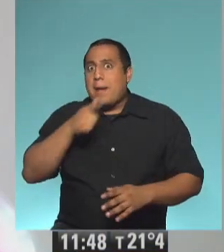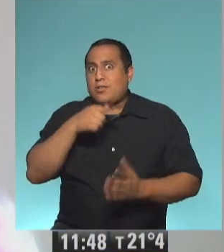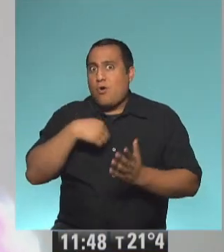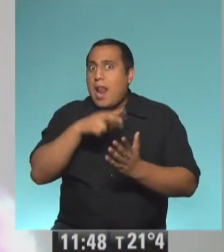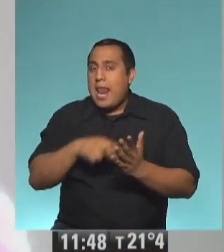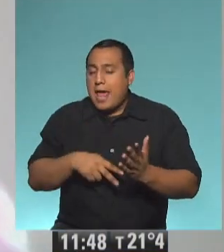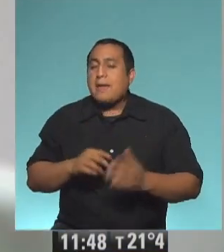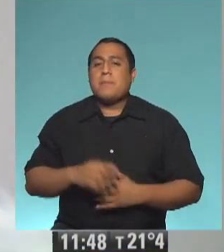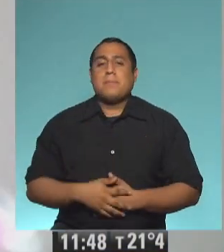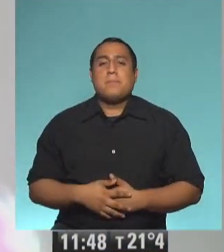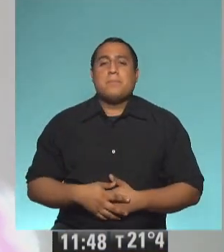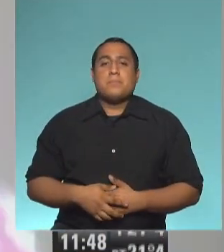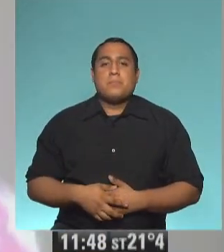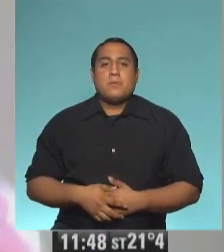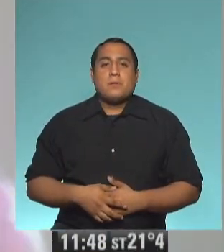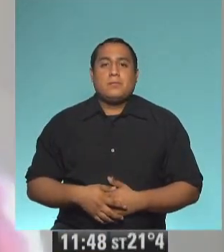¿Tenés otro ahí para mostrarnos?